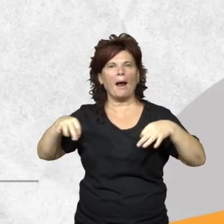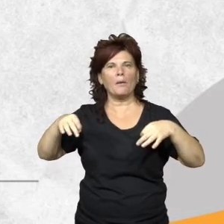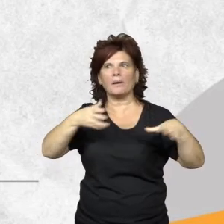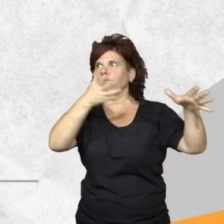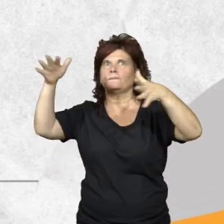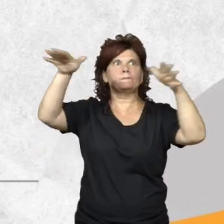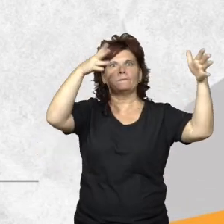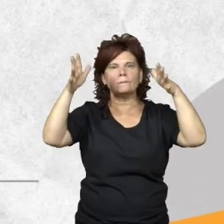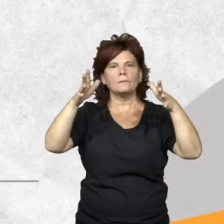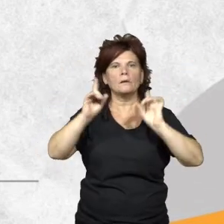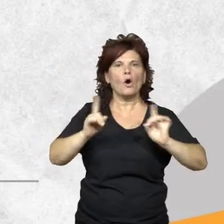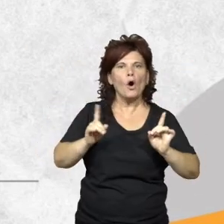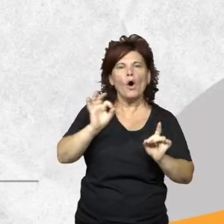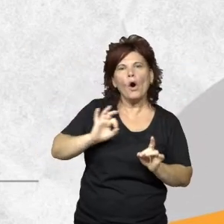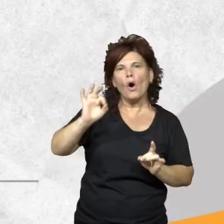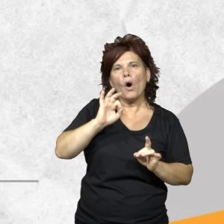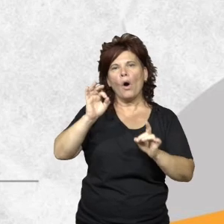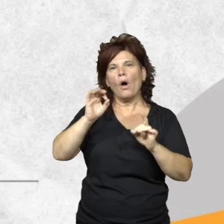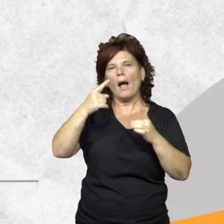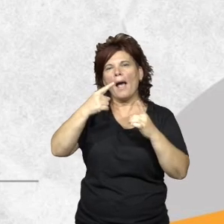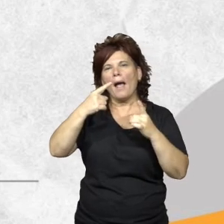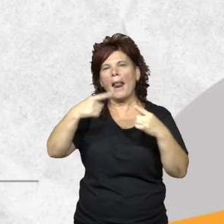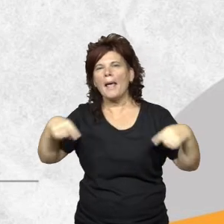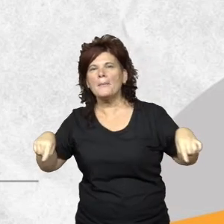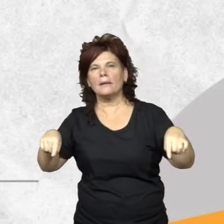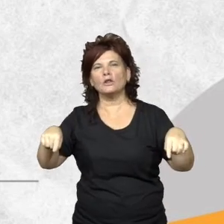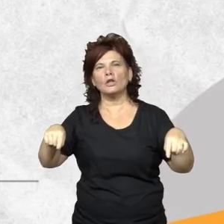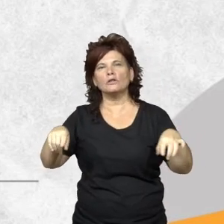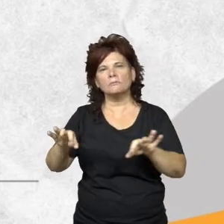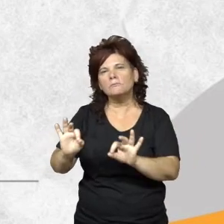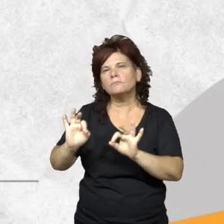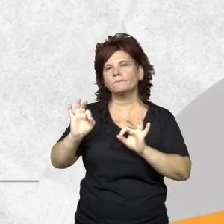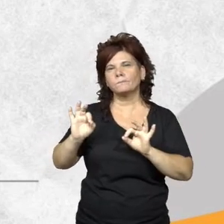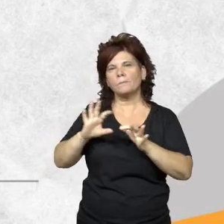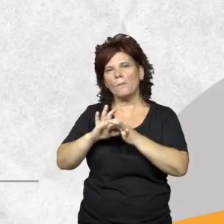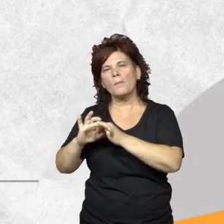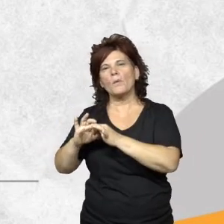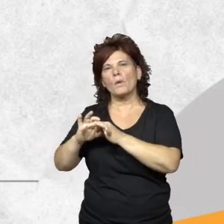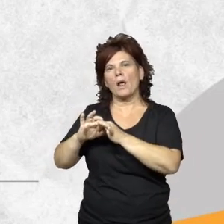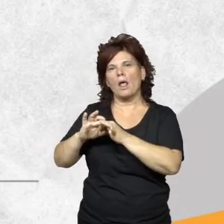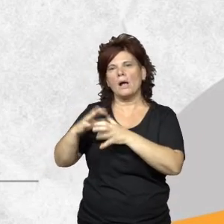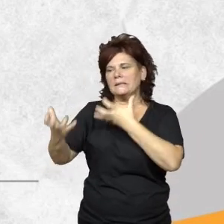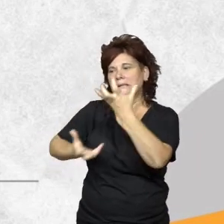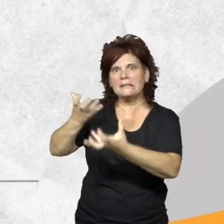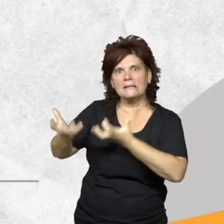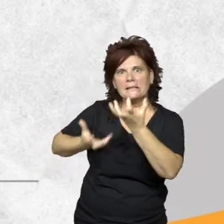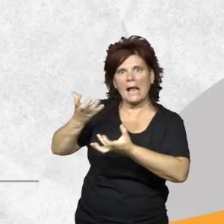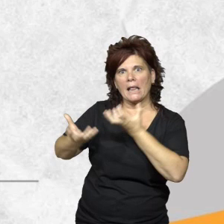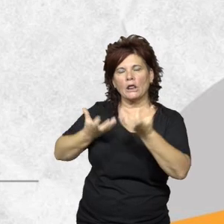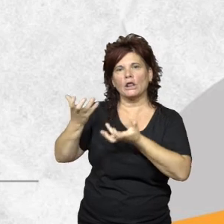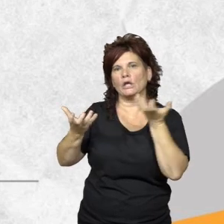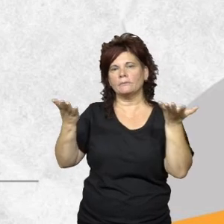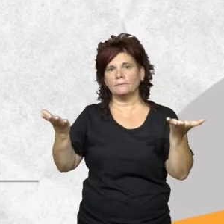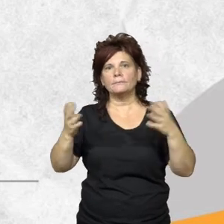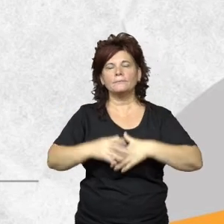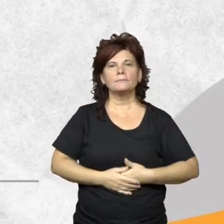ni tampoco material que sea propicio a un suceso de incendio ígneo, ¿no? Porque